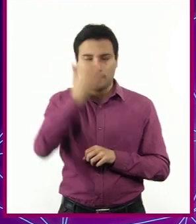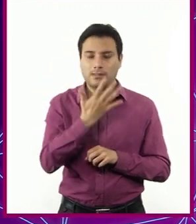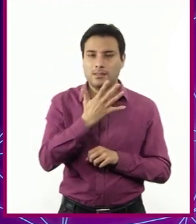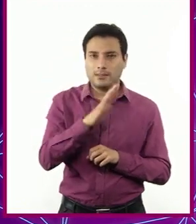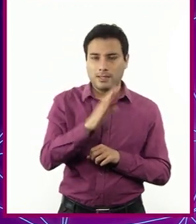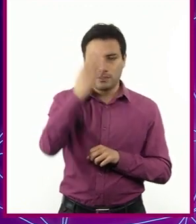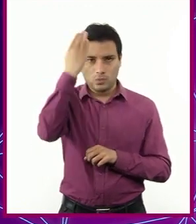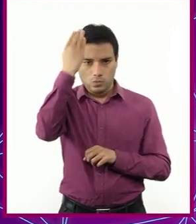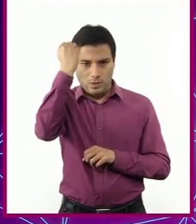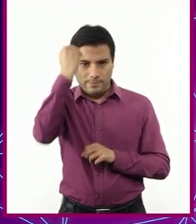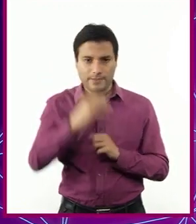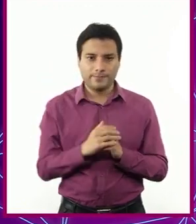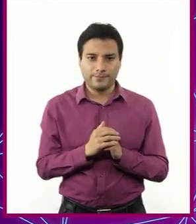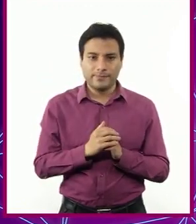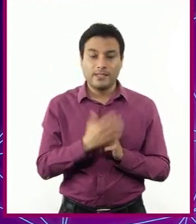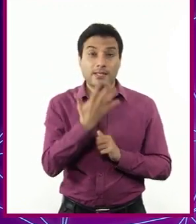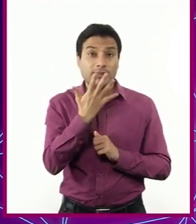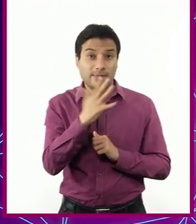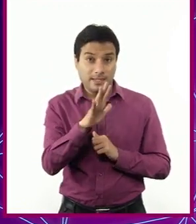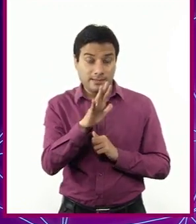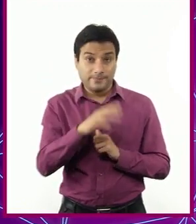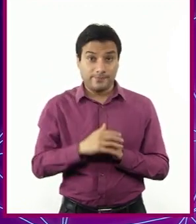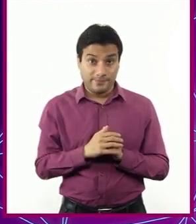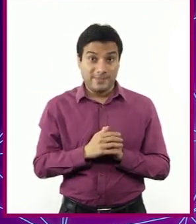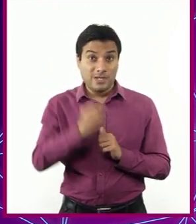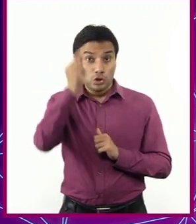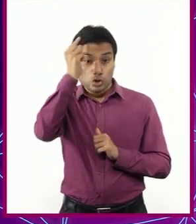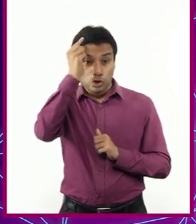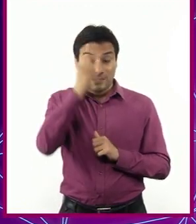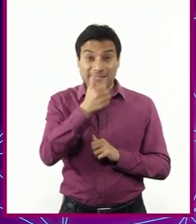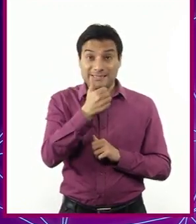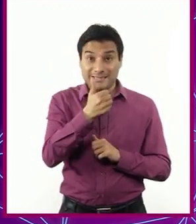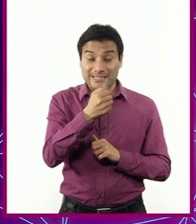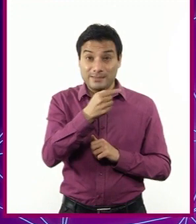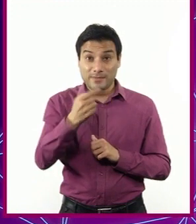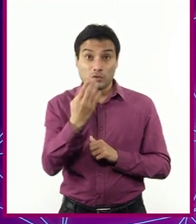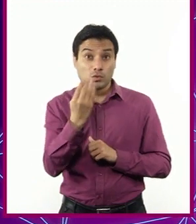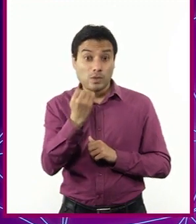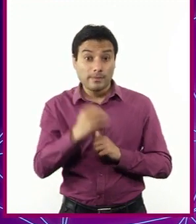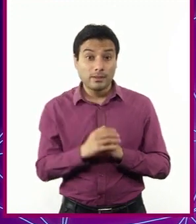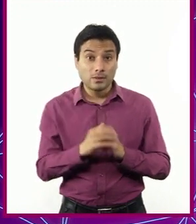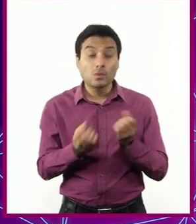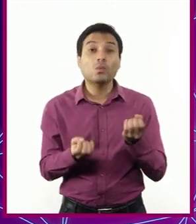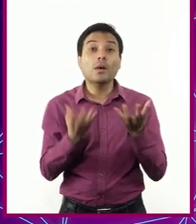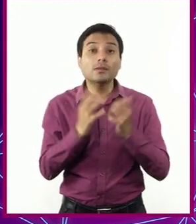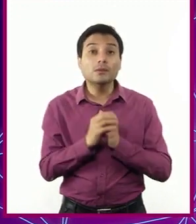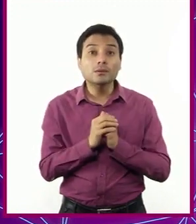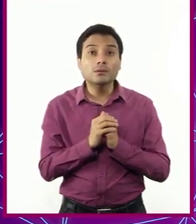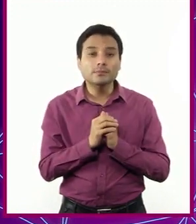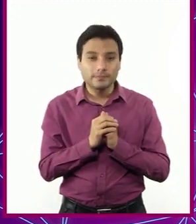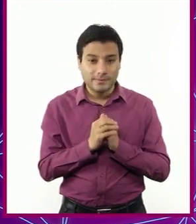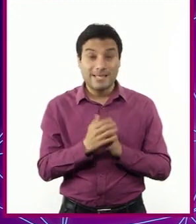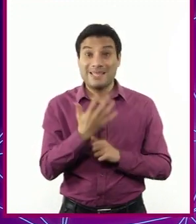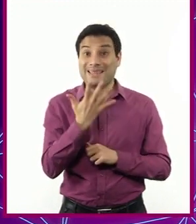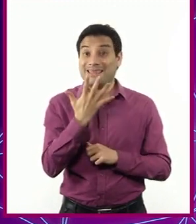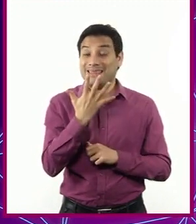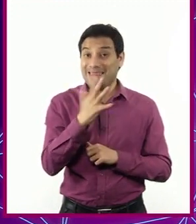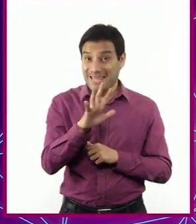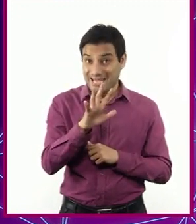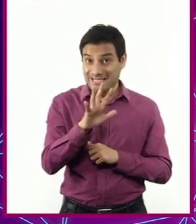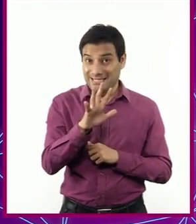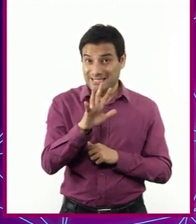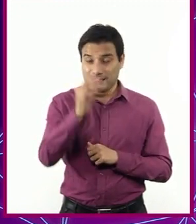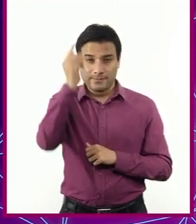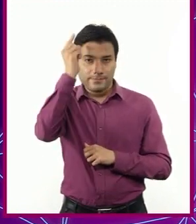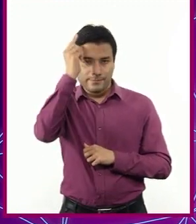10 a la 6 entre 10 a la 9 es igual a 10 a la 6 menos 9, y como 6 menos 9 es igual a